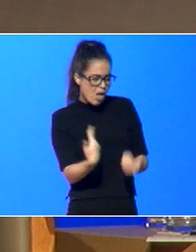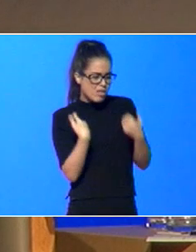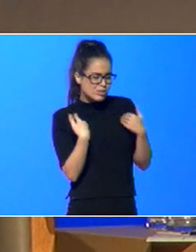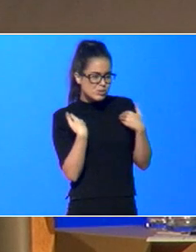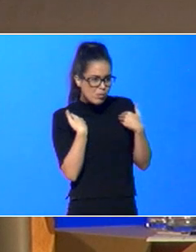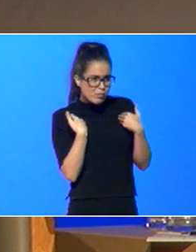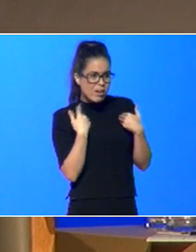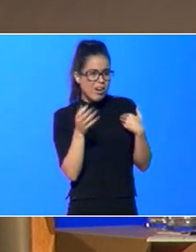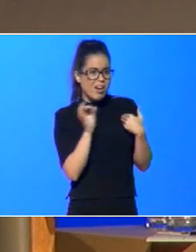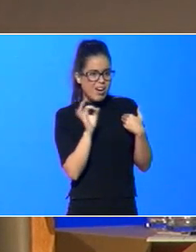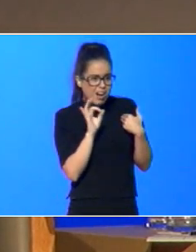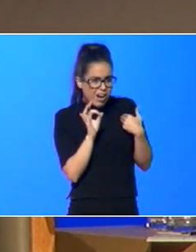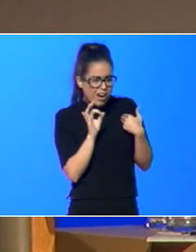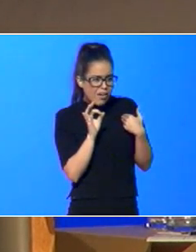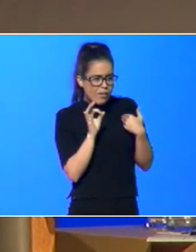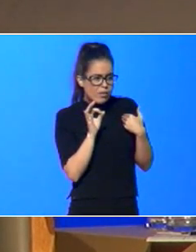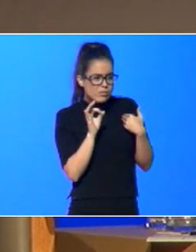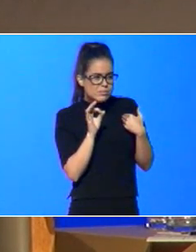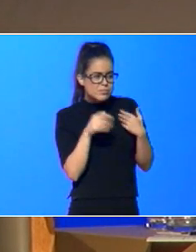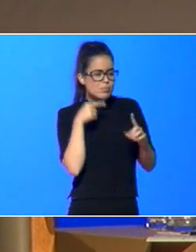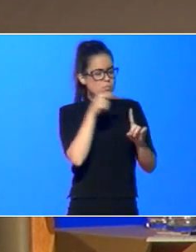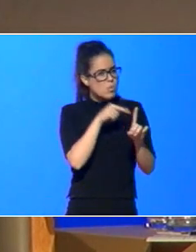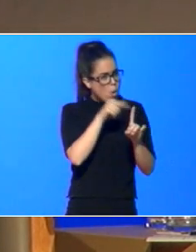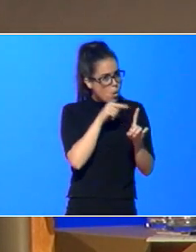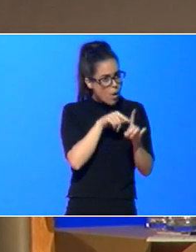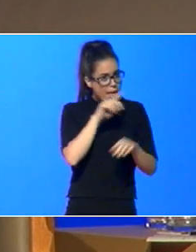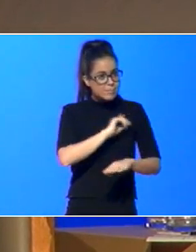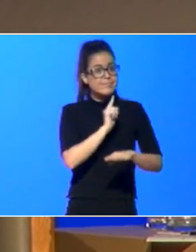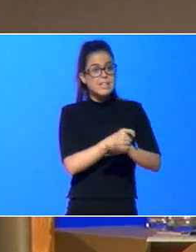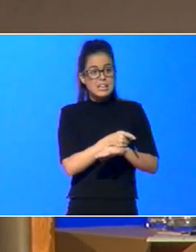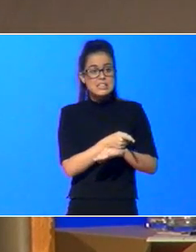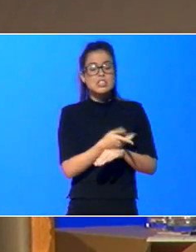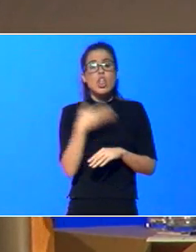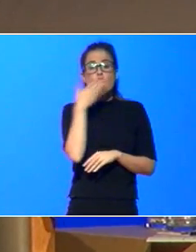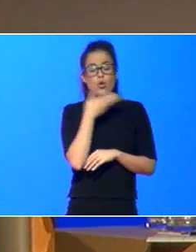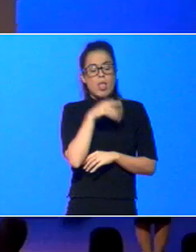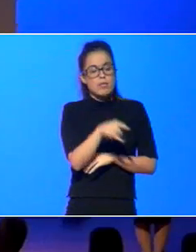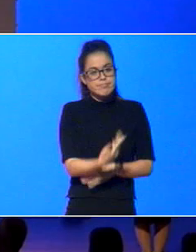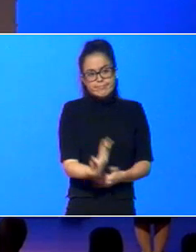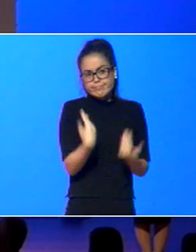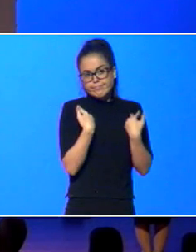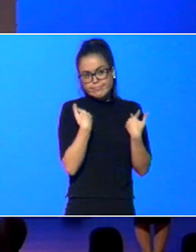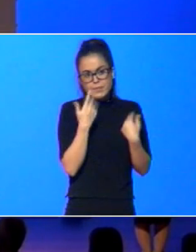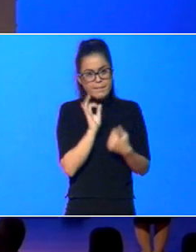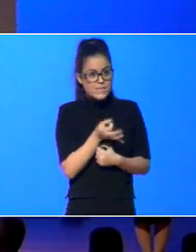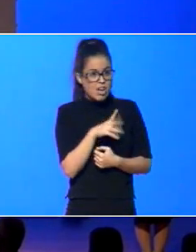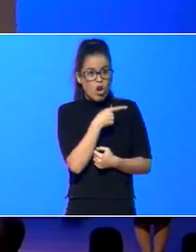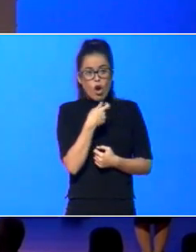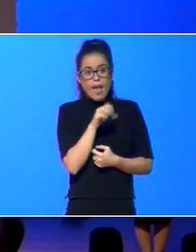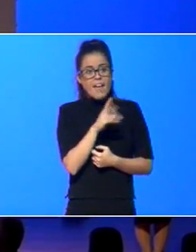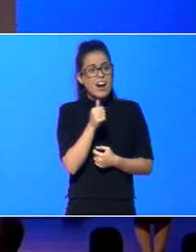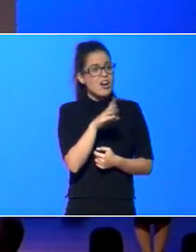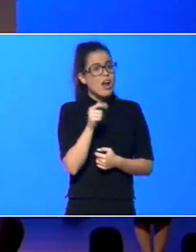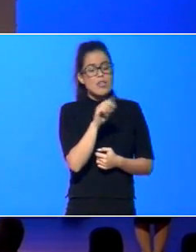o tú como director de colegio seguro que también lo has vivido, Gerardo exactamente igual, en la universidad, es